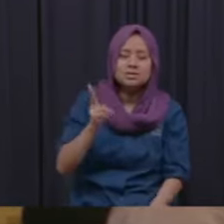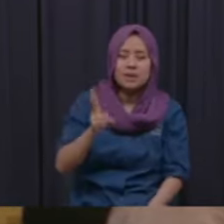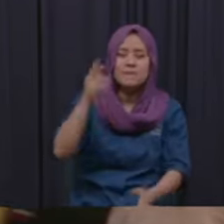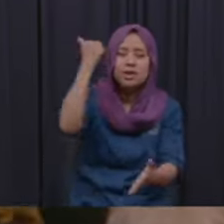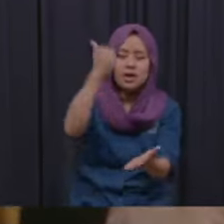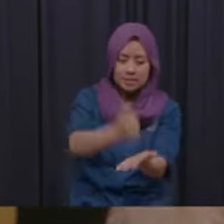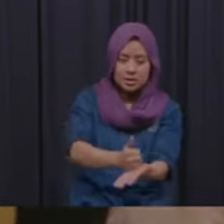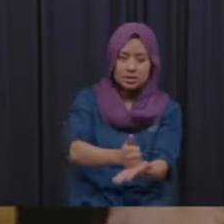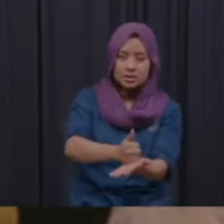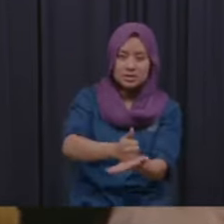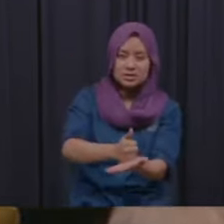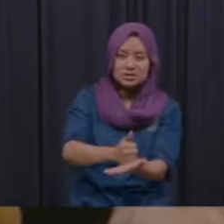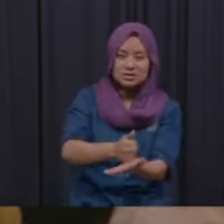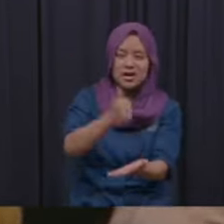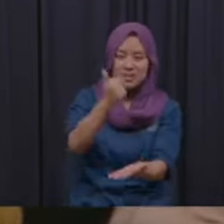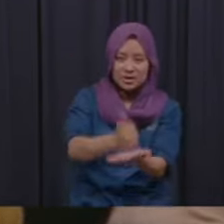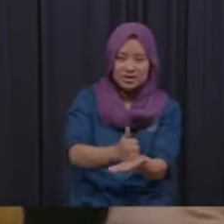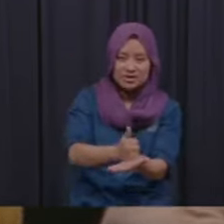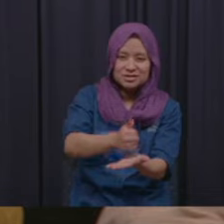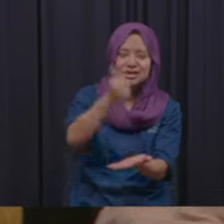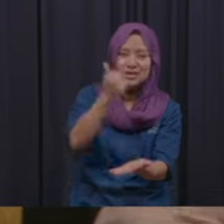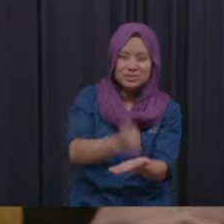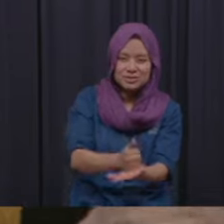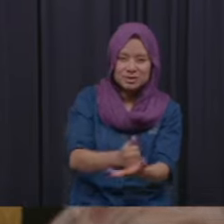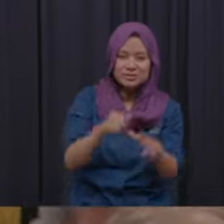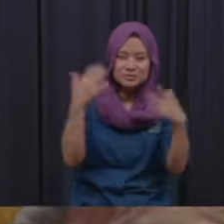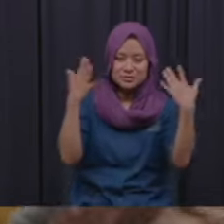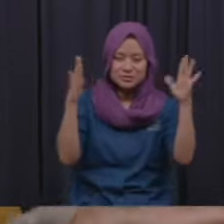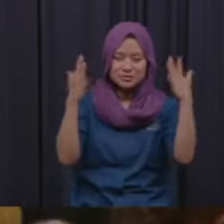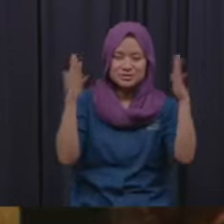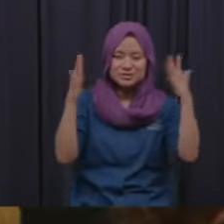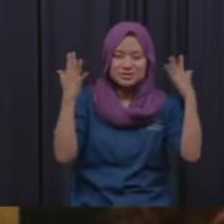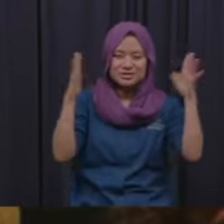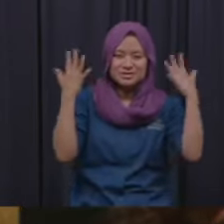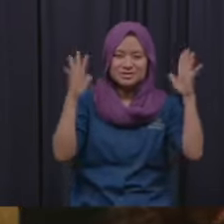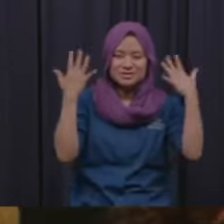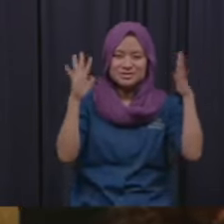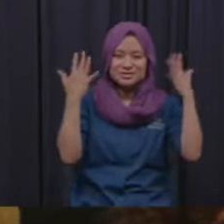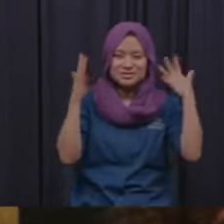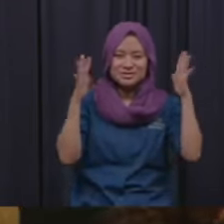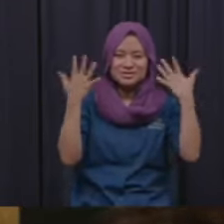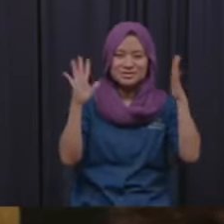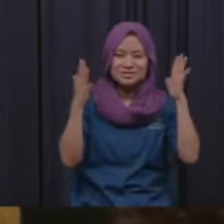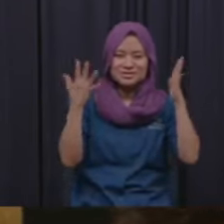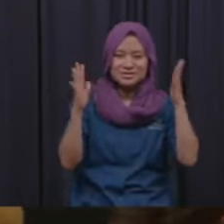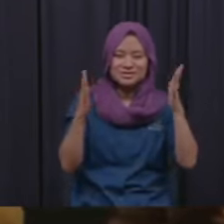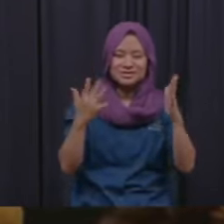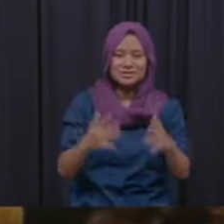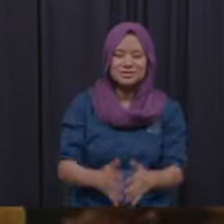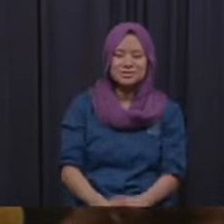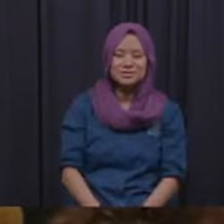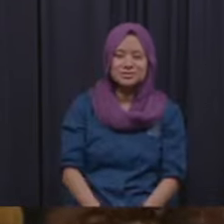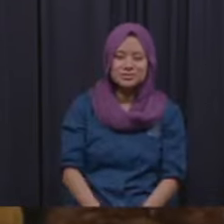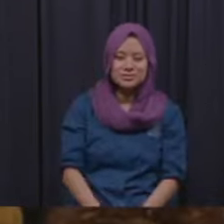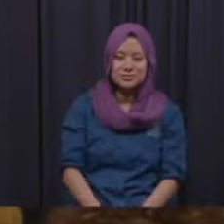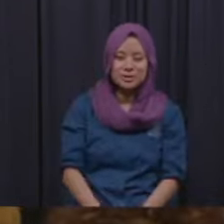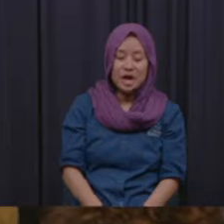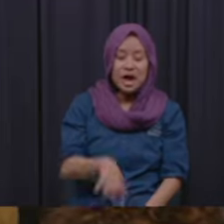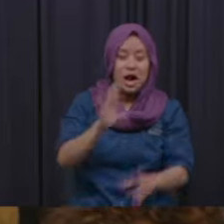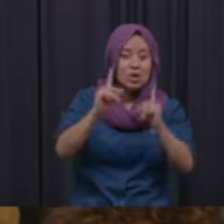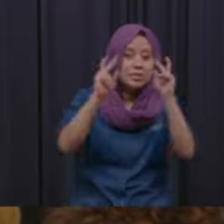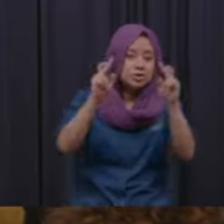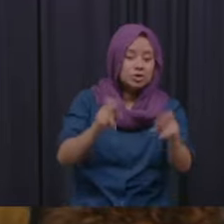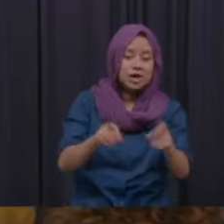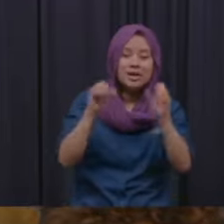siglos. Amén, amén y amén. Una ofrenda de palmas. Y si alguno quiere bautizarse